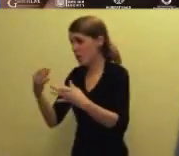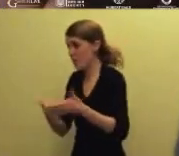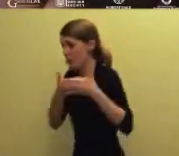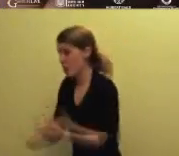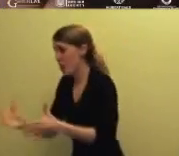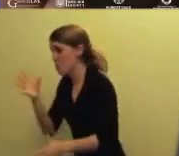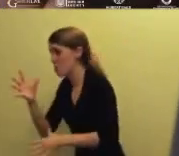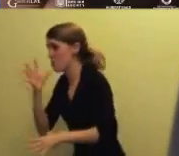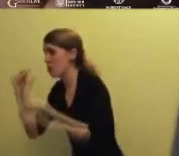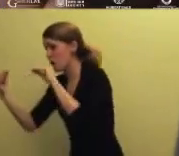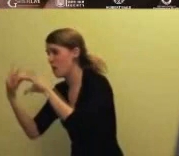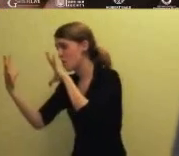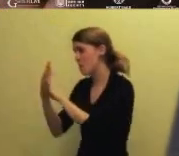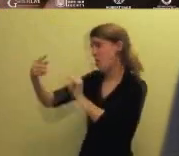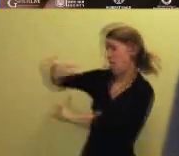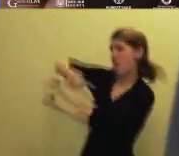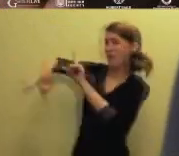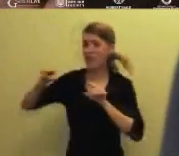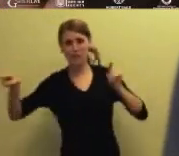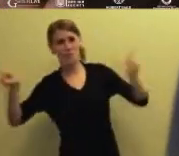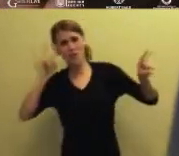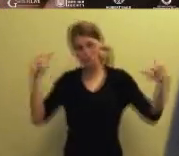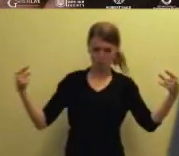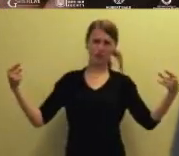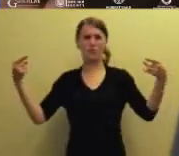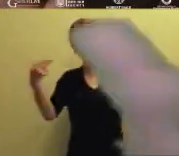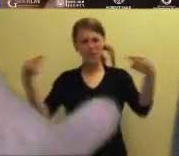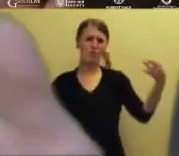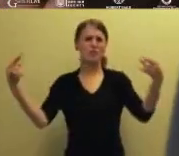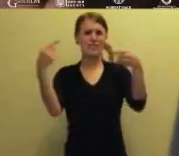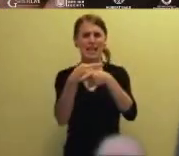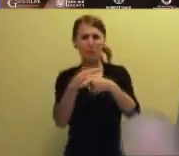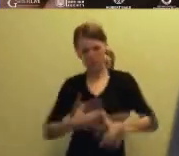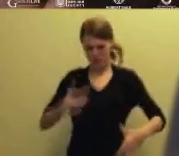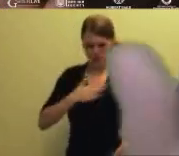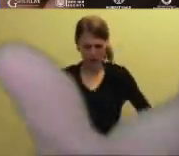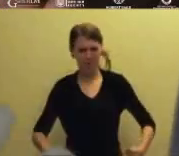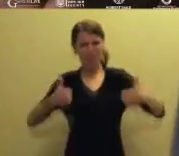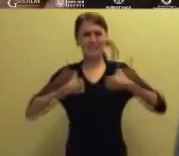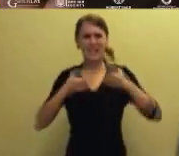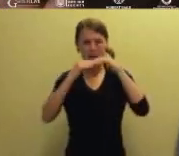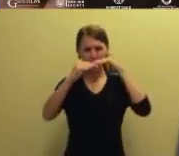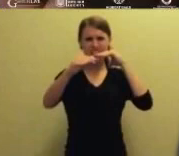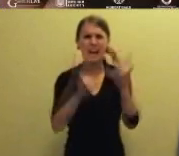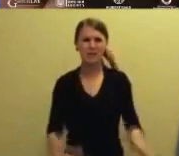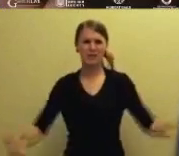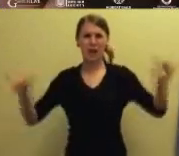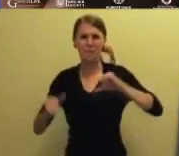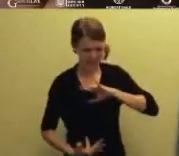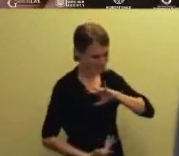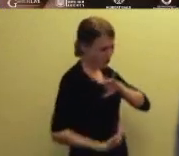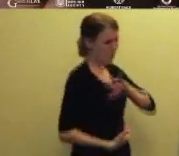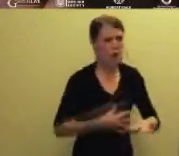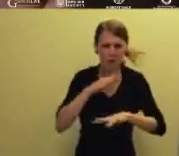lo que una persona que sabe lenguaje sordomudo y mira lo vería muy bien muy bonito el guión el diálogo